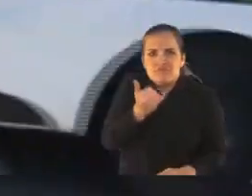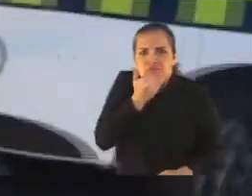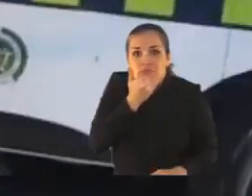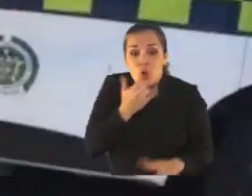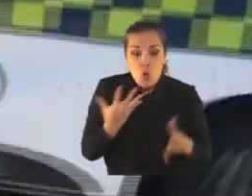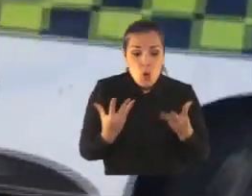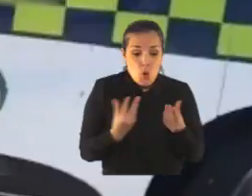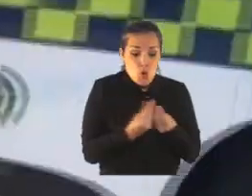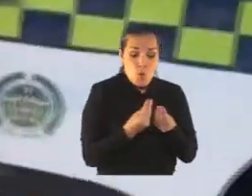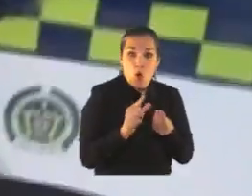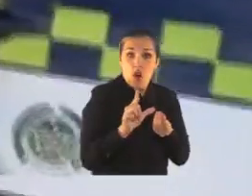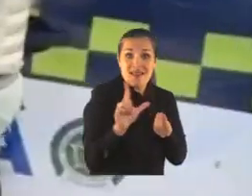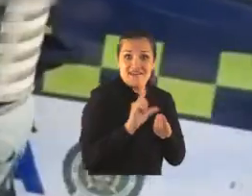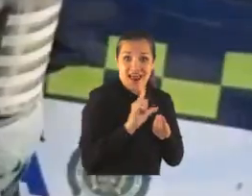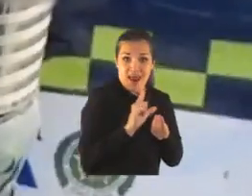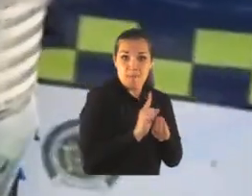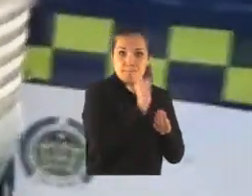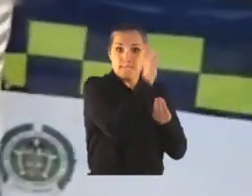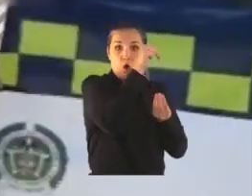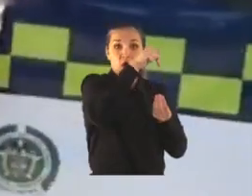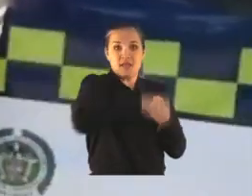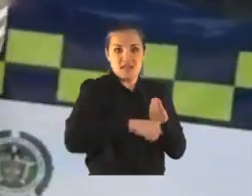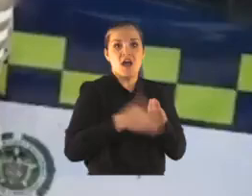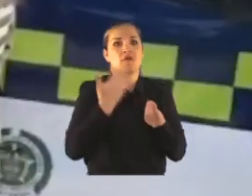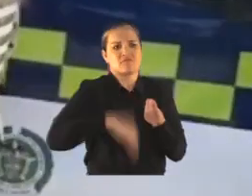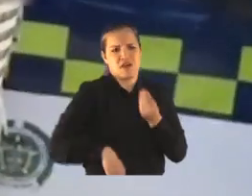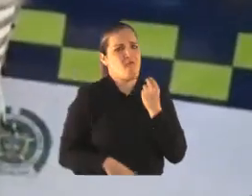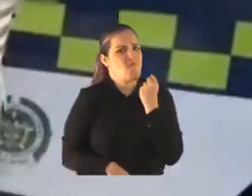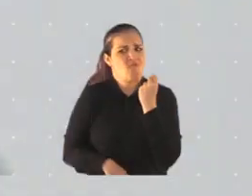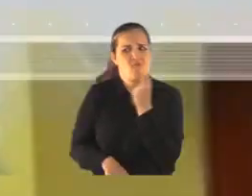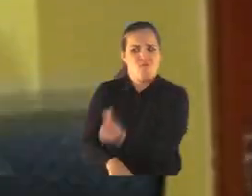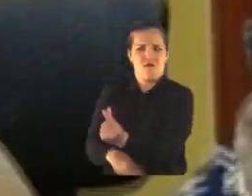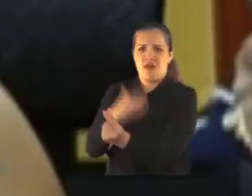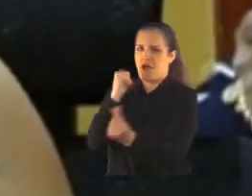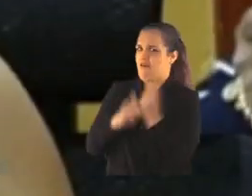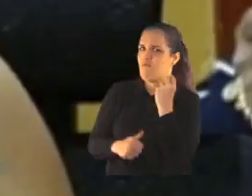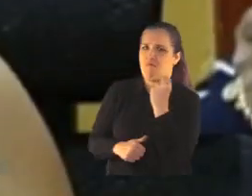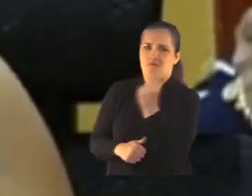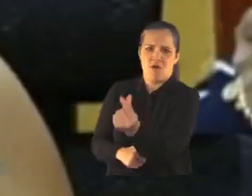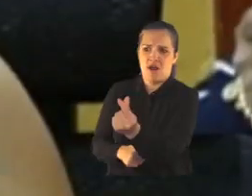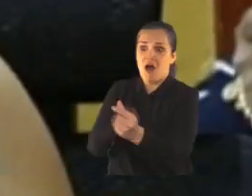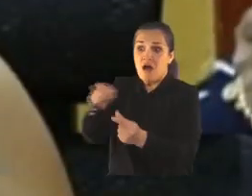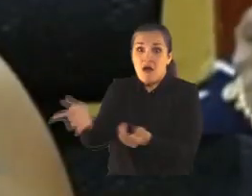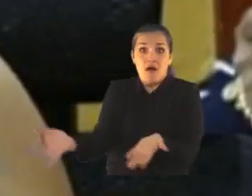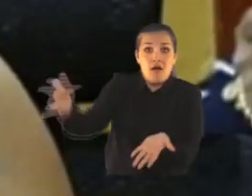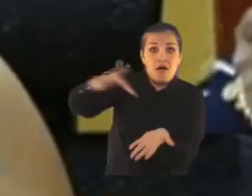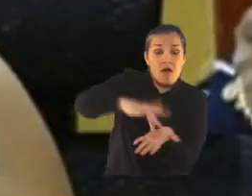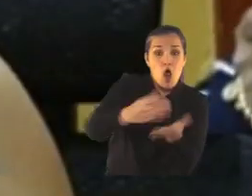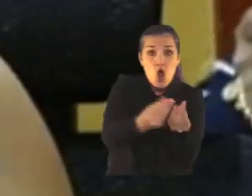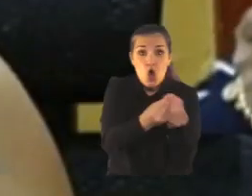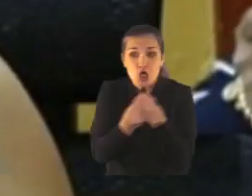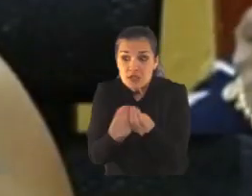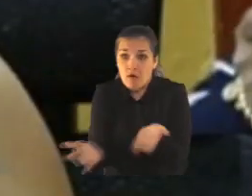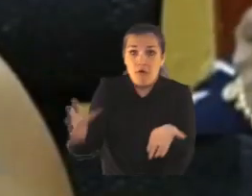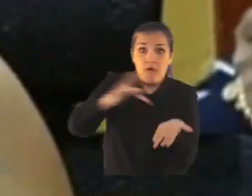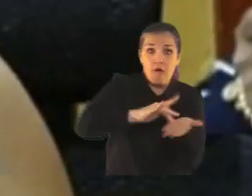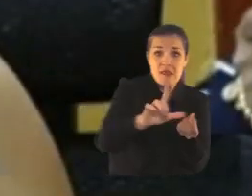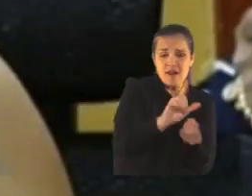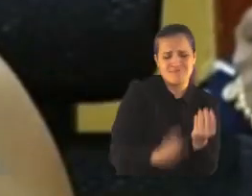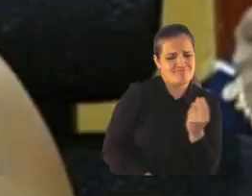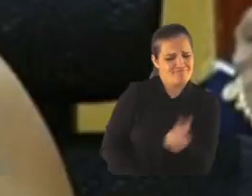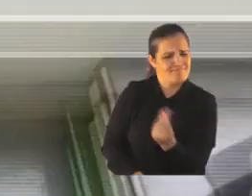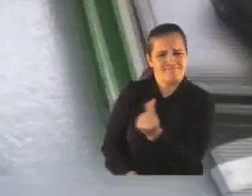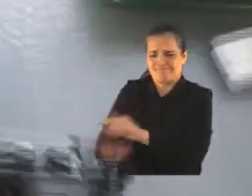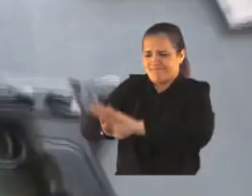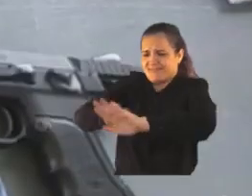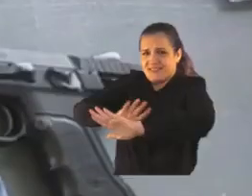Liberal tramita desde el Comité de Ética la expulsión de Estrada y ya se le quitó voz y voto. Por otra parte, muchos concejales han dicho que